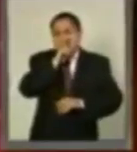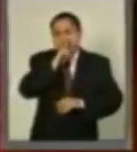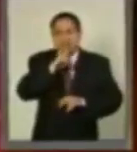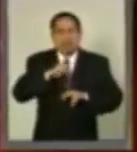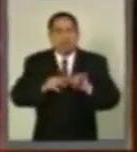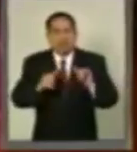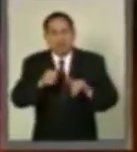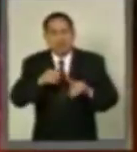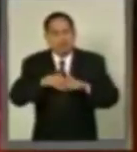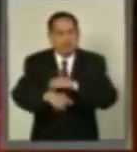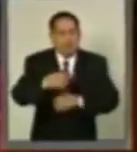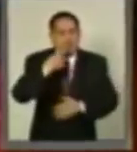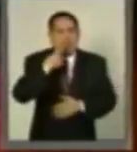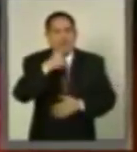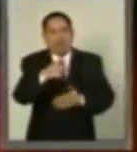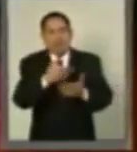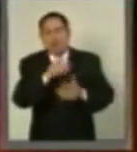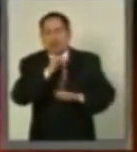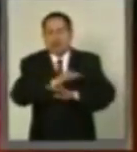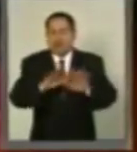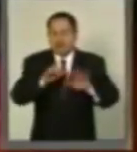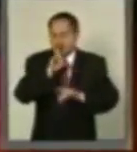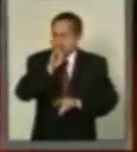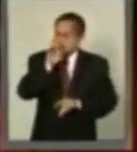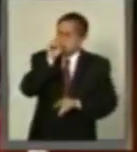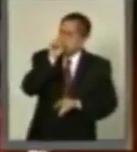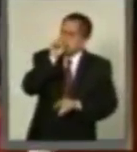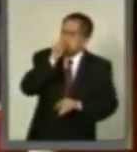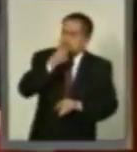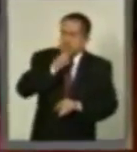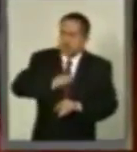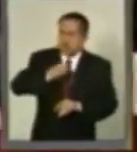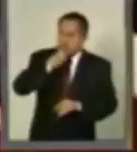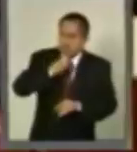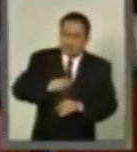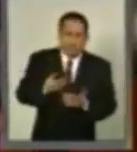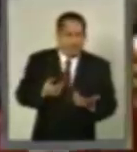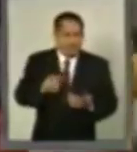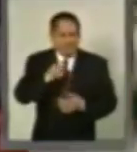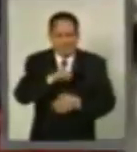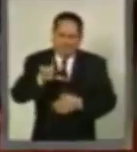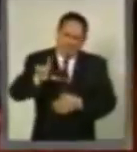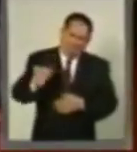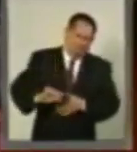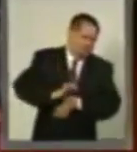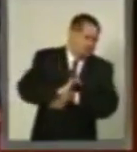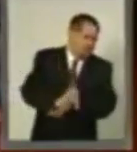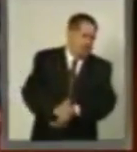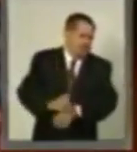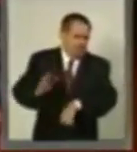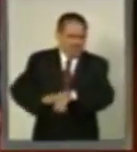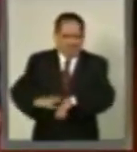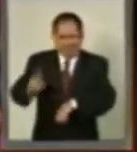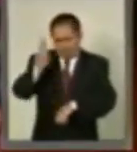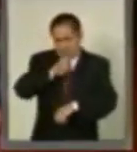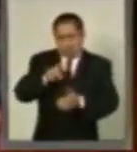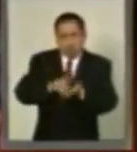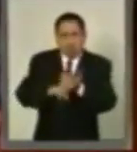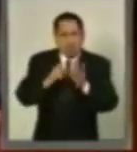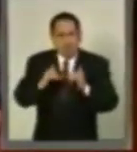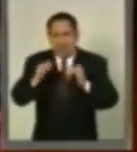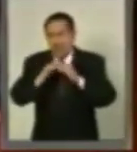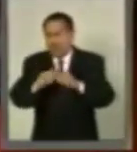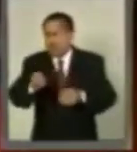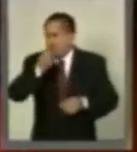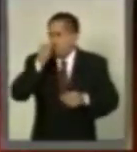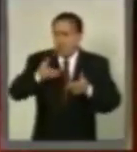ningún tipo de denuncia. Y el tipo de vejaciones o tipo de violencia contra las mujeres se da en el hogar, se da en la escuela,